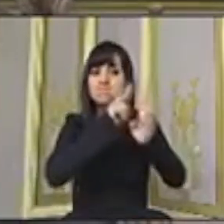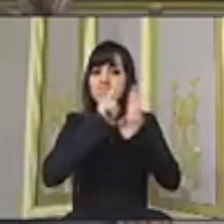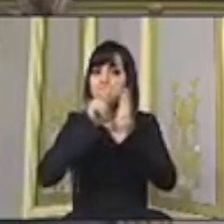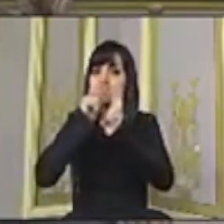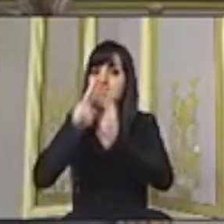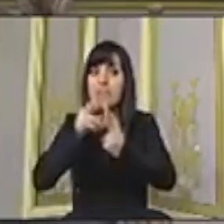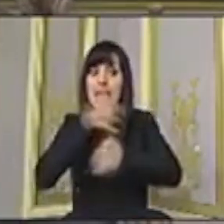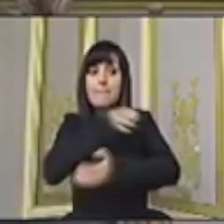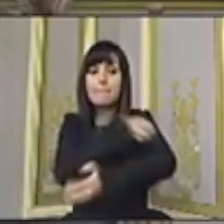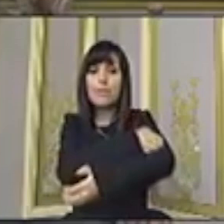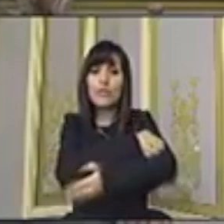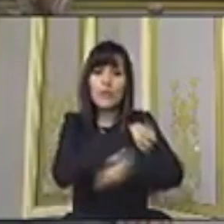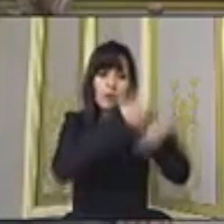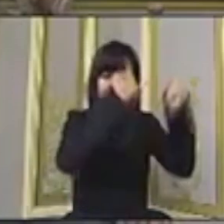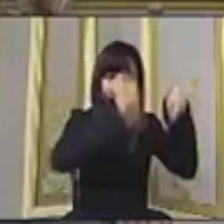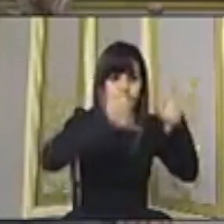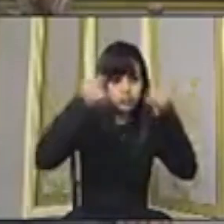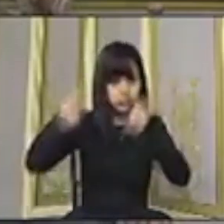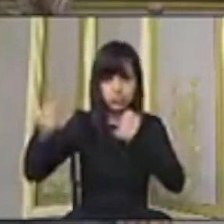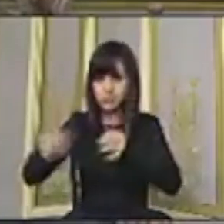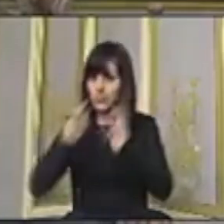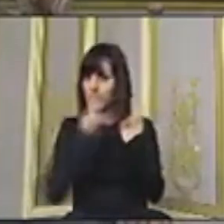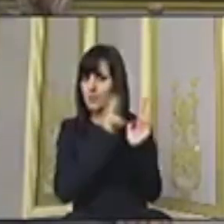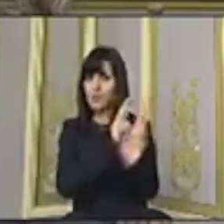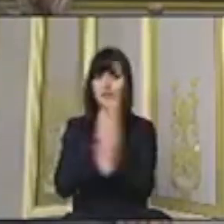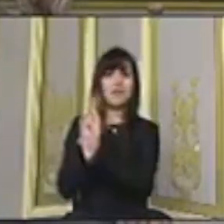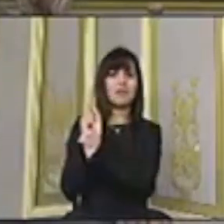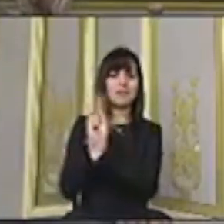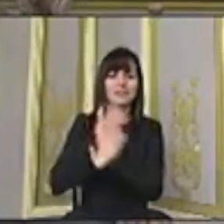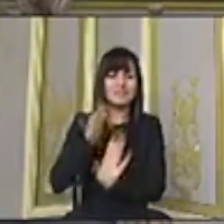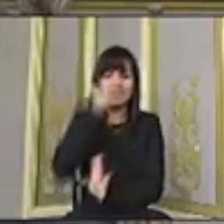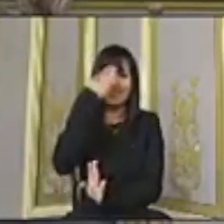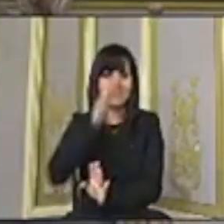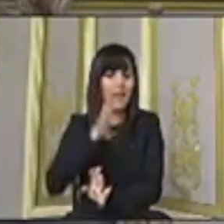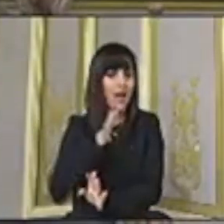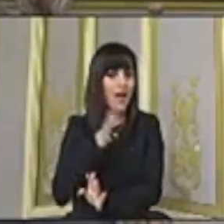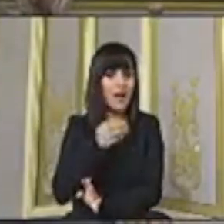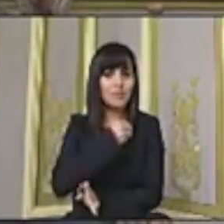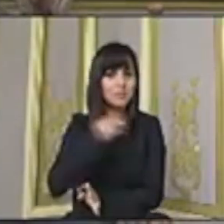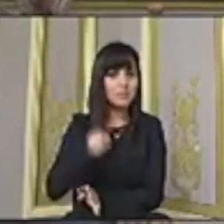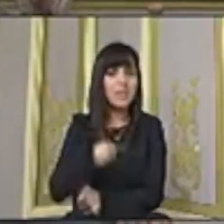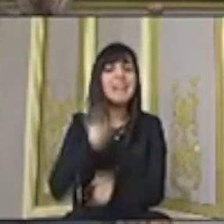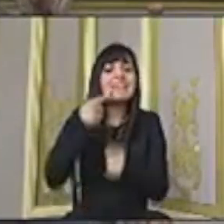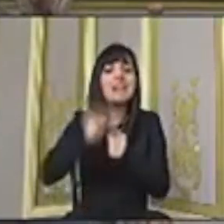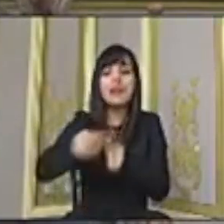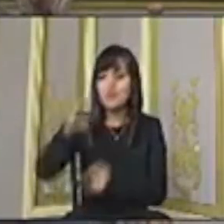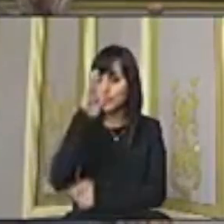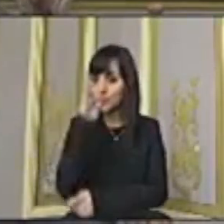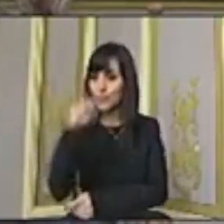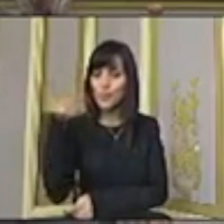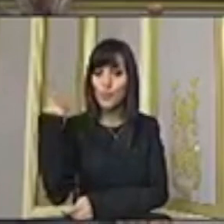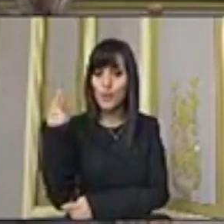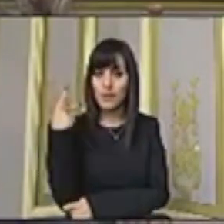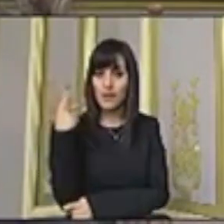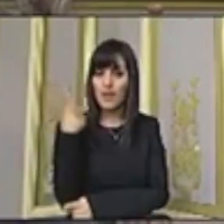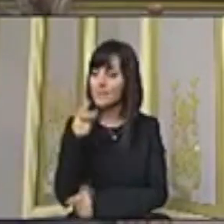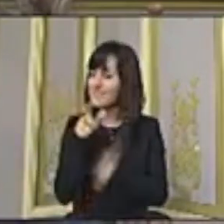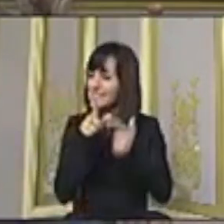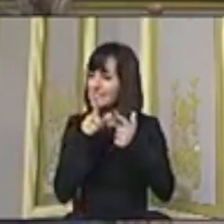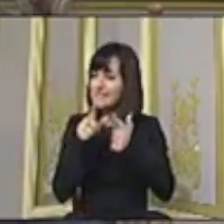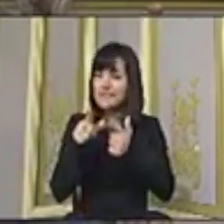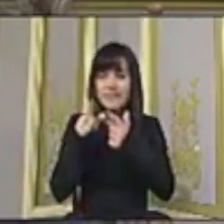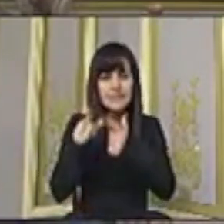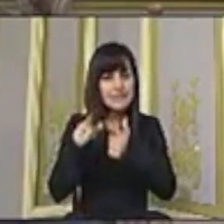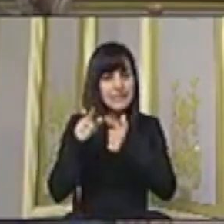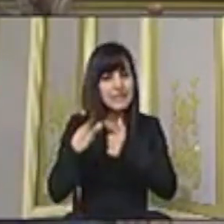poderes. Sabemos que hemos hecho compromisos por Puebla y para Puebla, y así lo seguiremos honrando